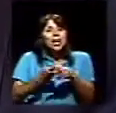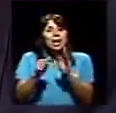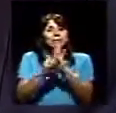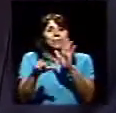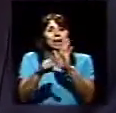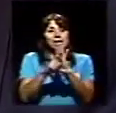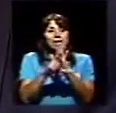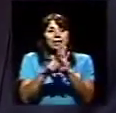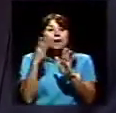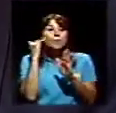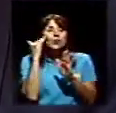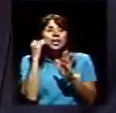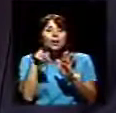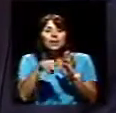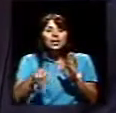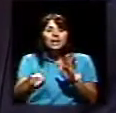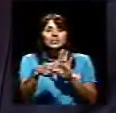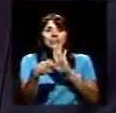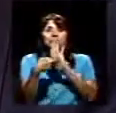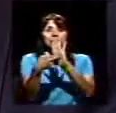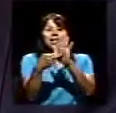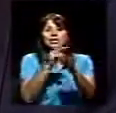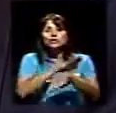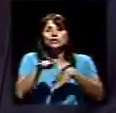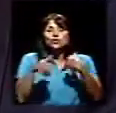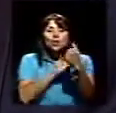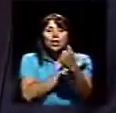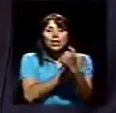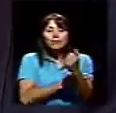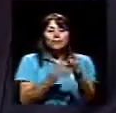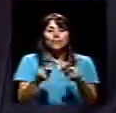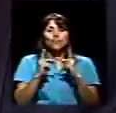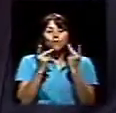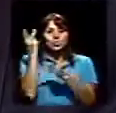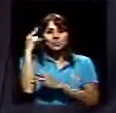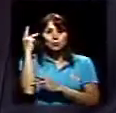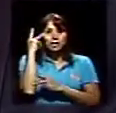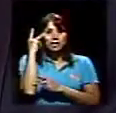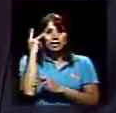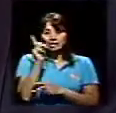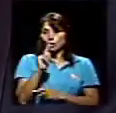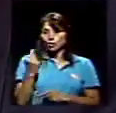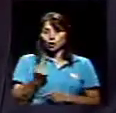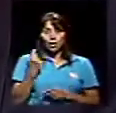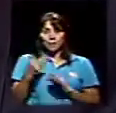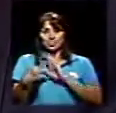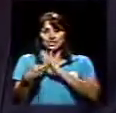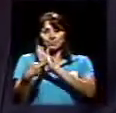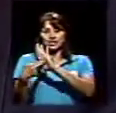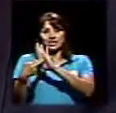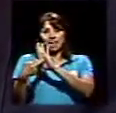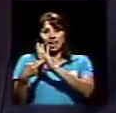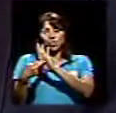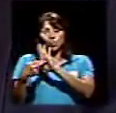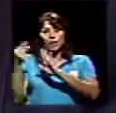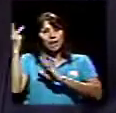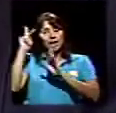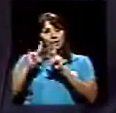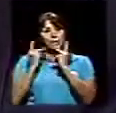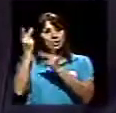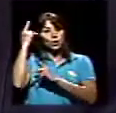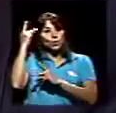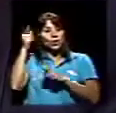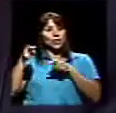fuerzas políticas. No solo las que gobiernan, sino todas las fuerzas políticas. Y en la medida en que esas fuerzas políticas